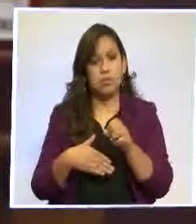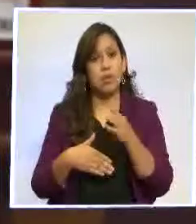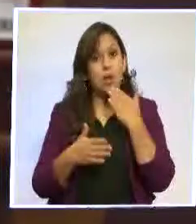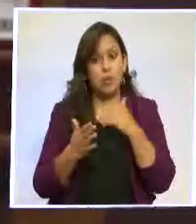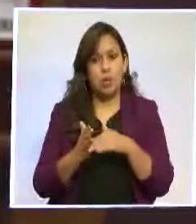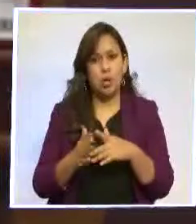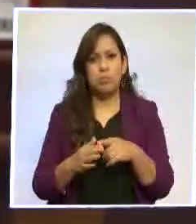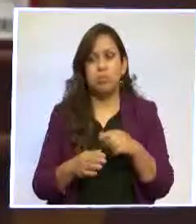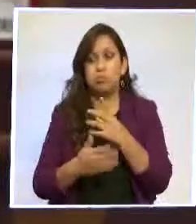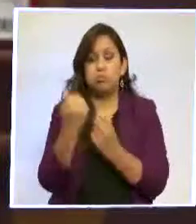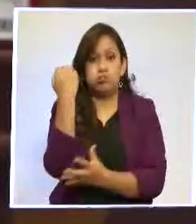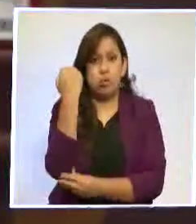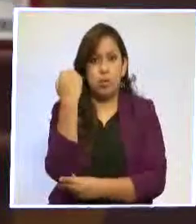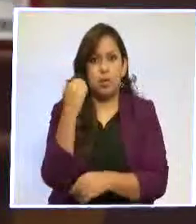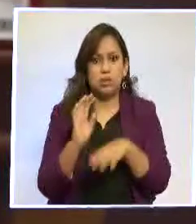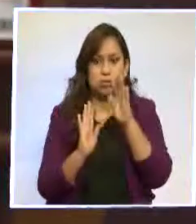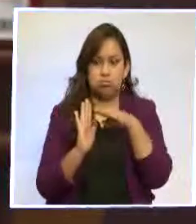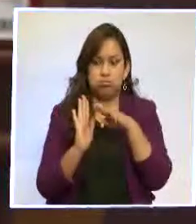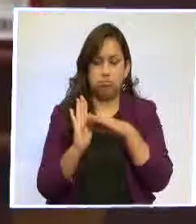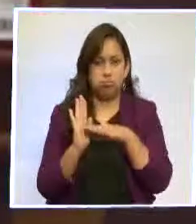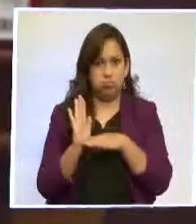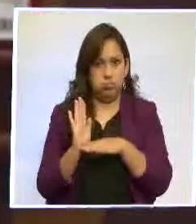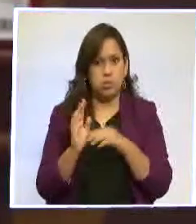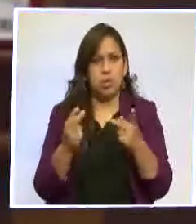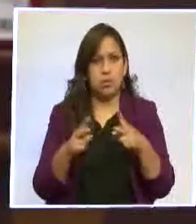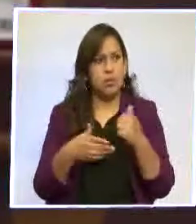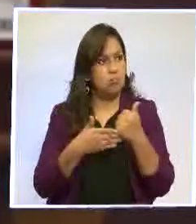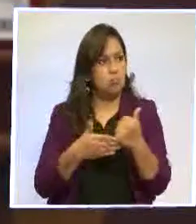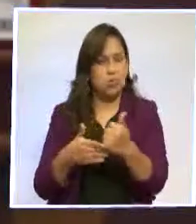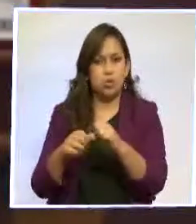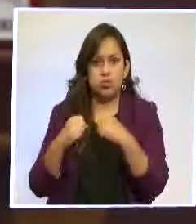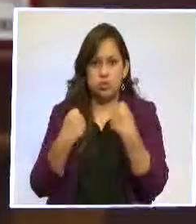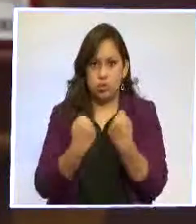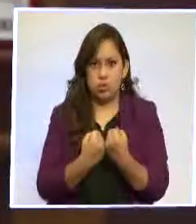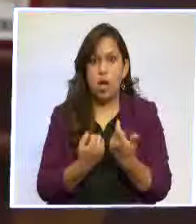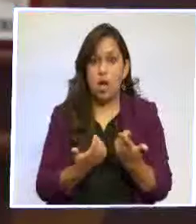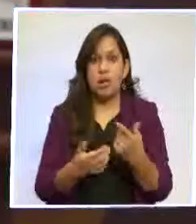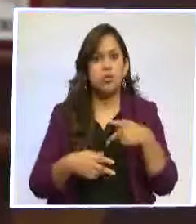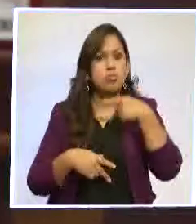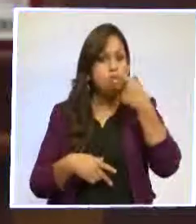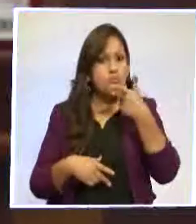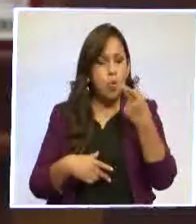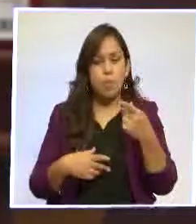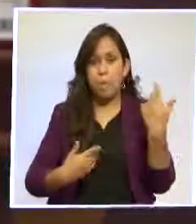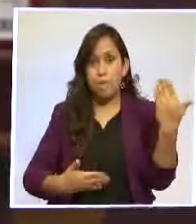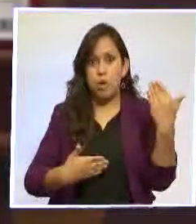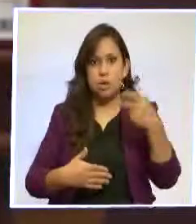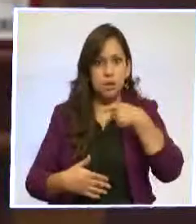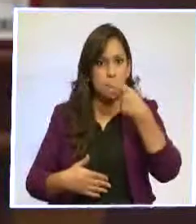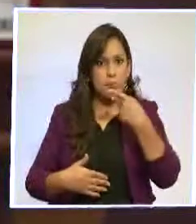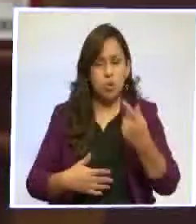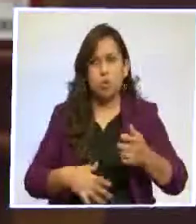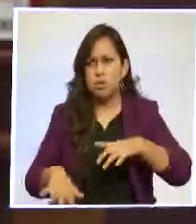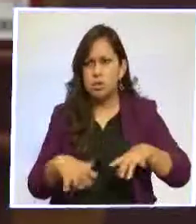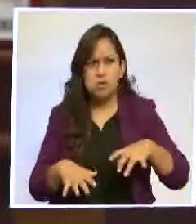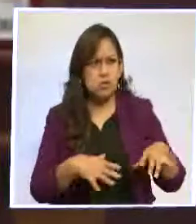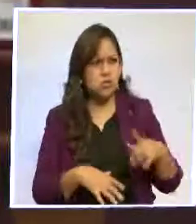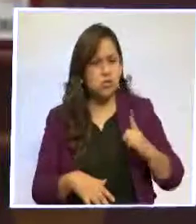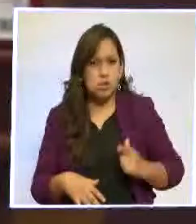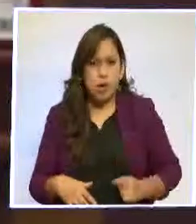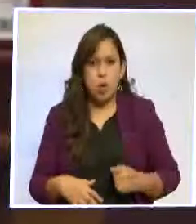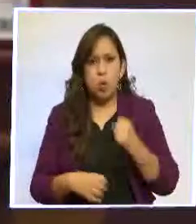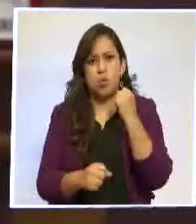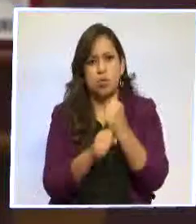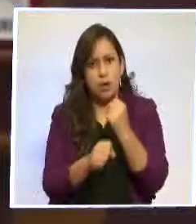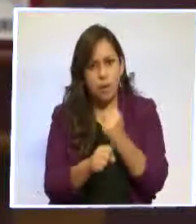reducción de pobreza y en la reducción de distancias sociales, en base a política pública activa, creación de oportunidades en educación y salud, empleo